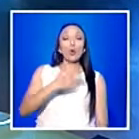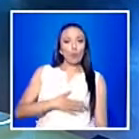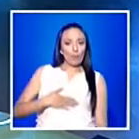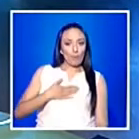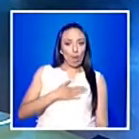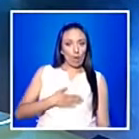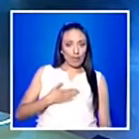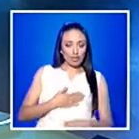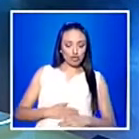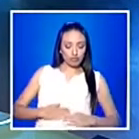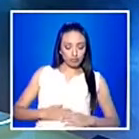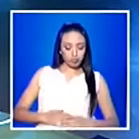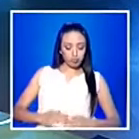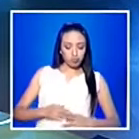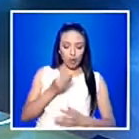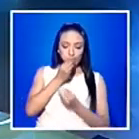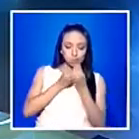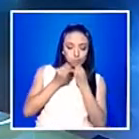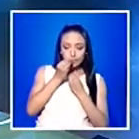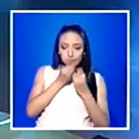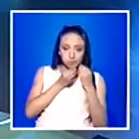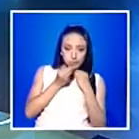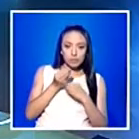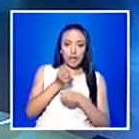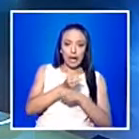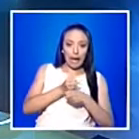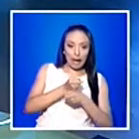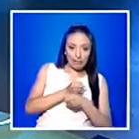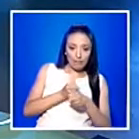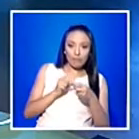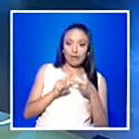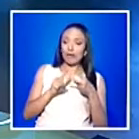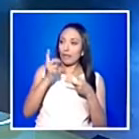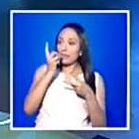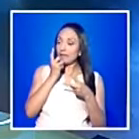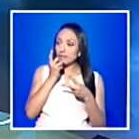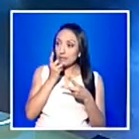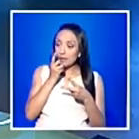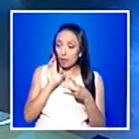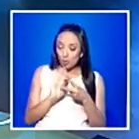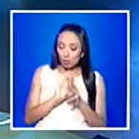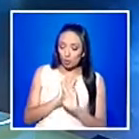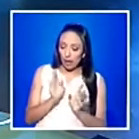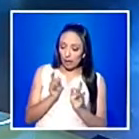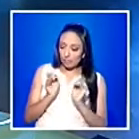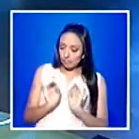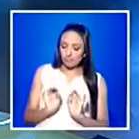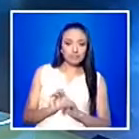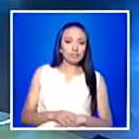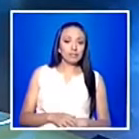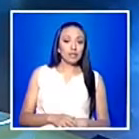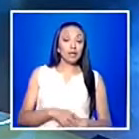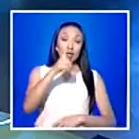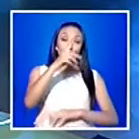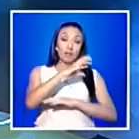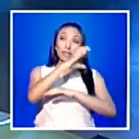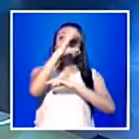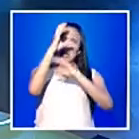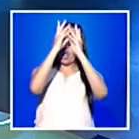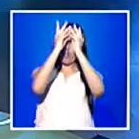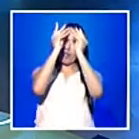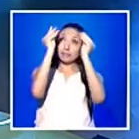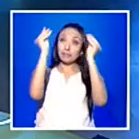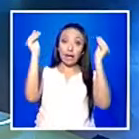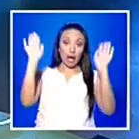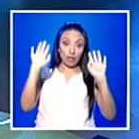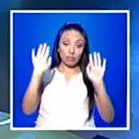que ya desayunaron, se tomaron un cafecito caliente en esta mañana fría. Estas mañanas han estado muy frías. Ha estado mucho viento, sobre todo porque el cielo está despejado y todavía